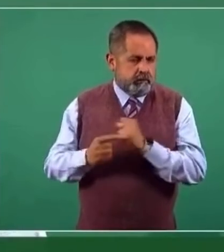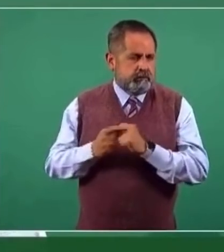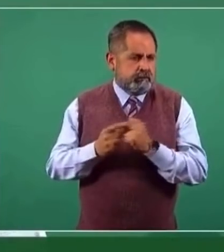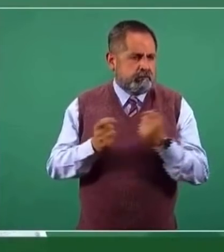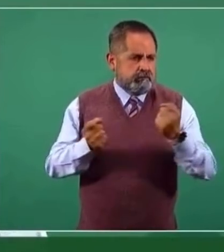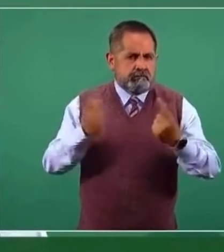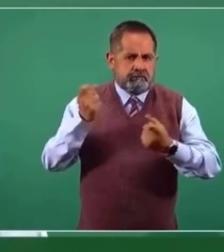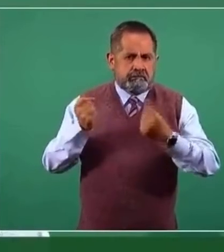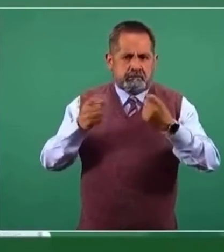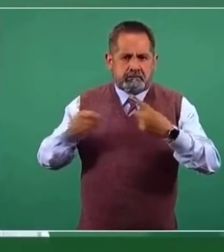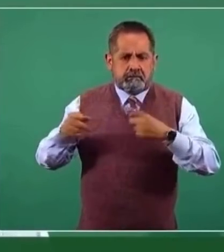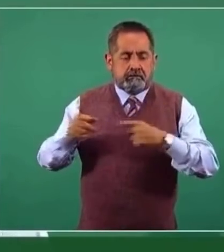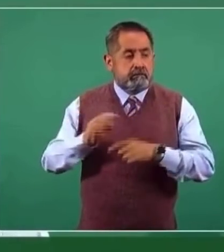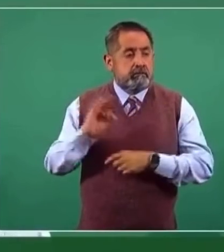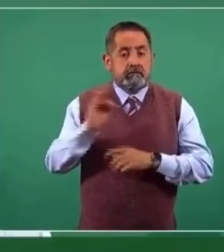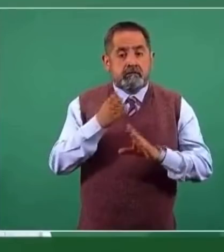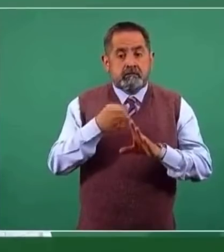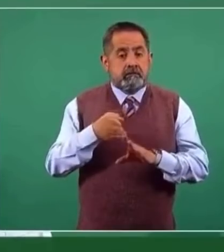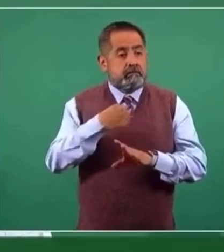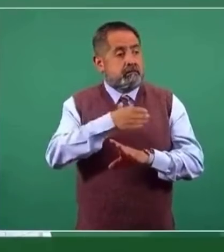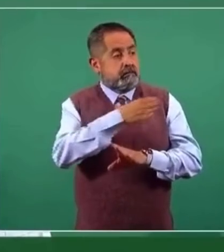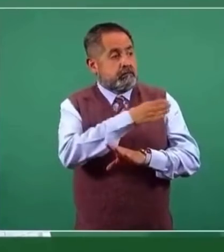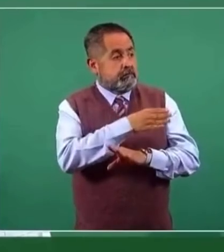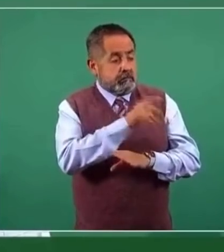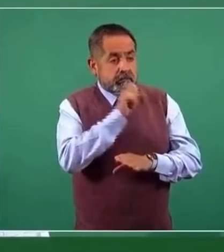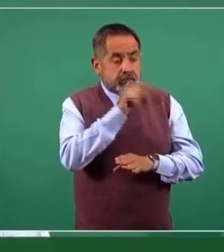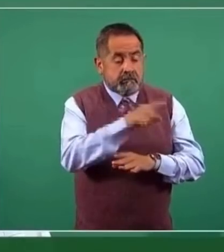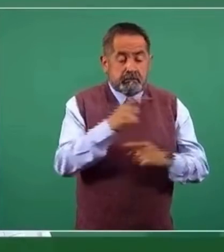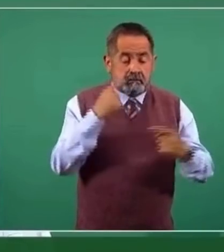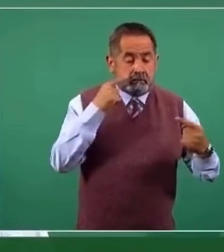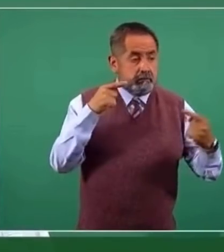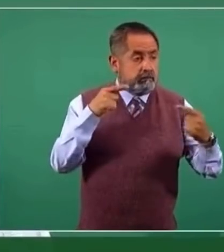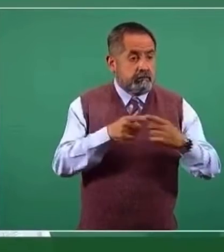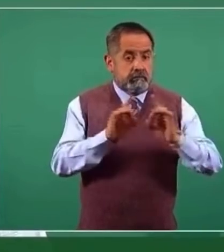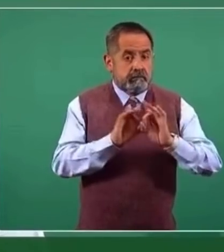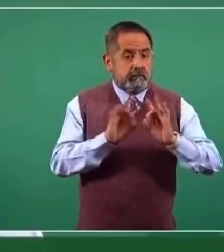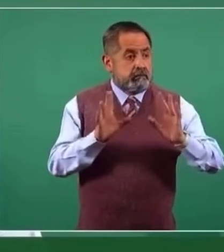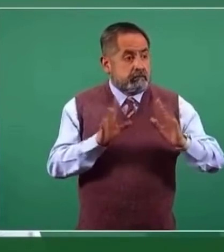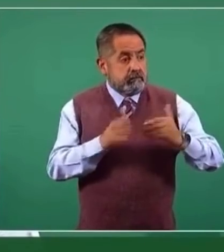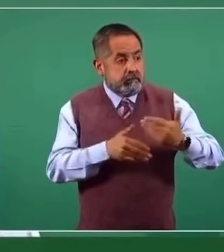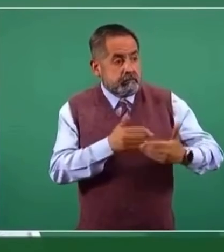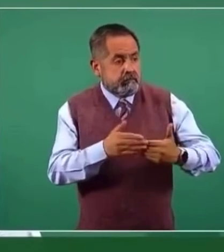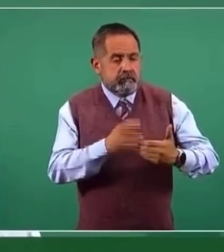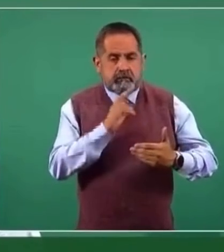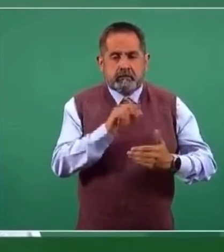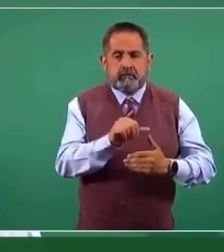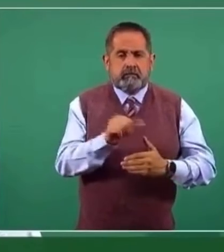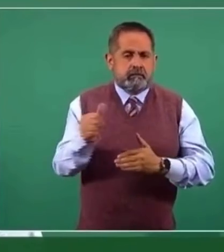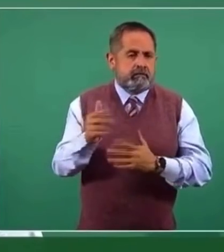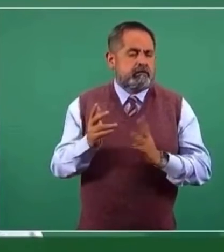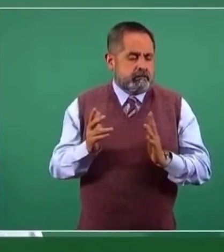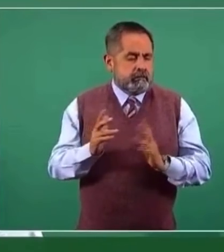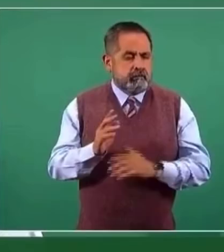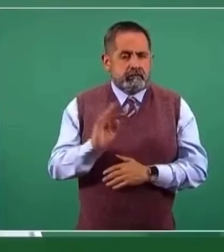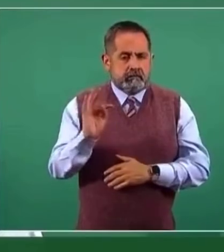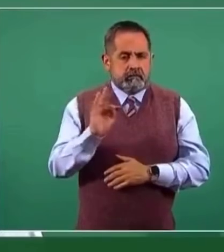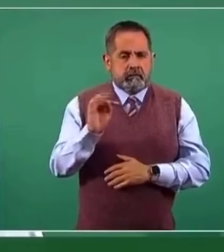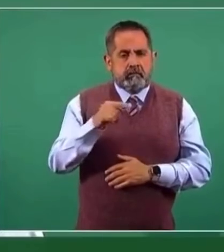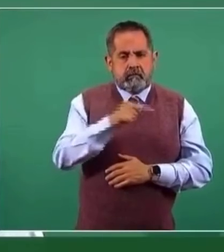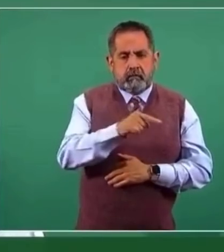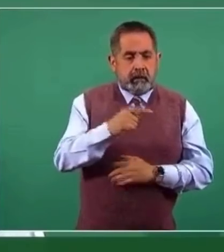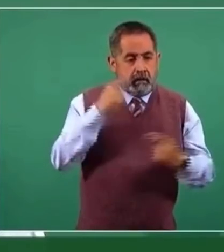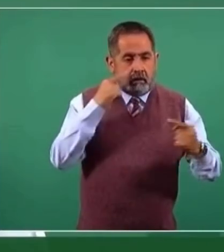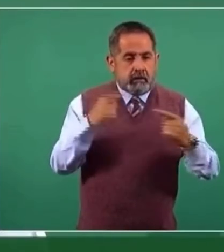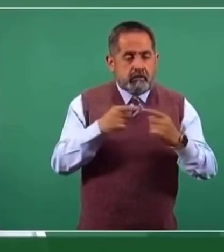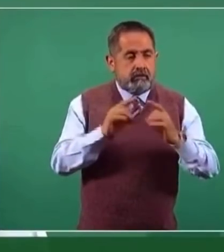de que una persona pudiera haber recibido esa vacuna en específico y haber desarrollado una reacción